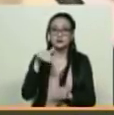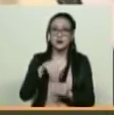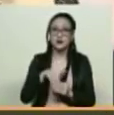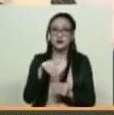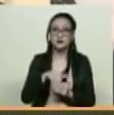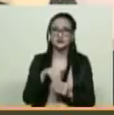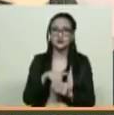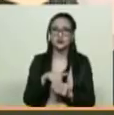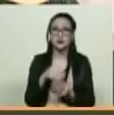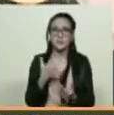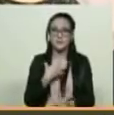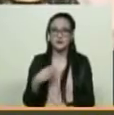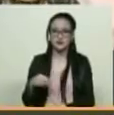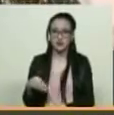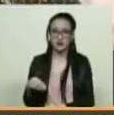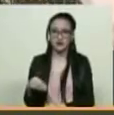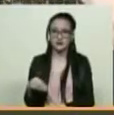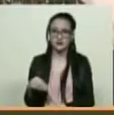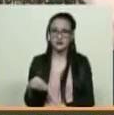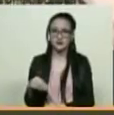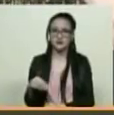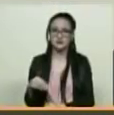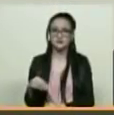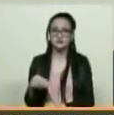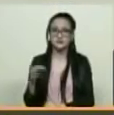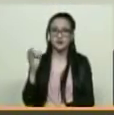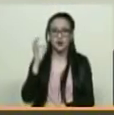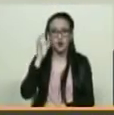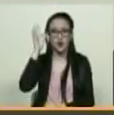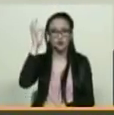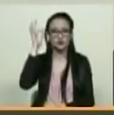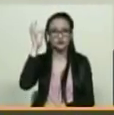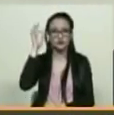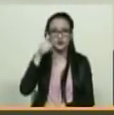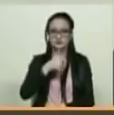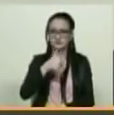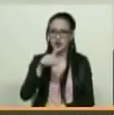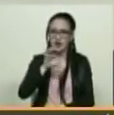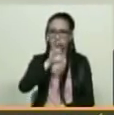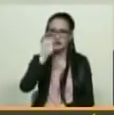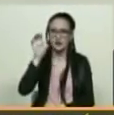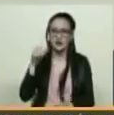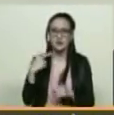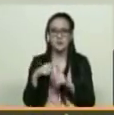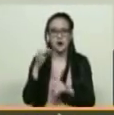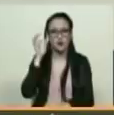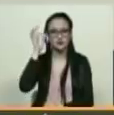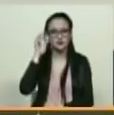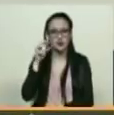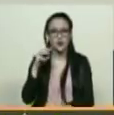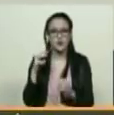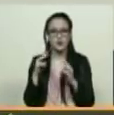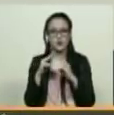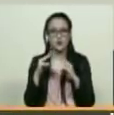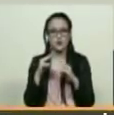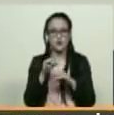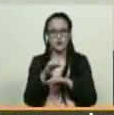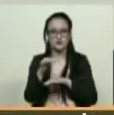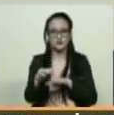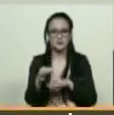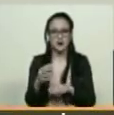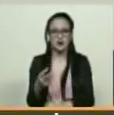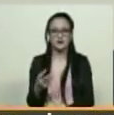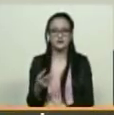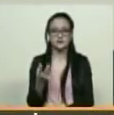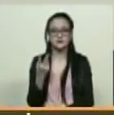elecciones para presidente de la República, de Consejos Legislativos Estadales y de Consejos Municipales en la segunda quincena